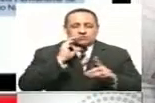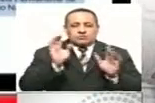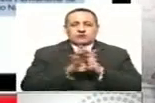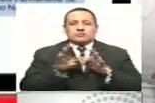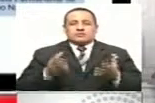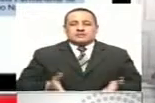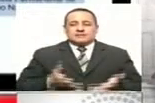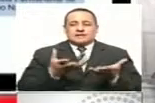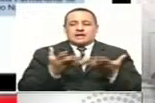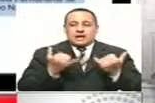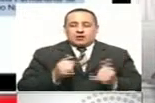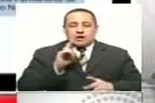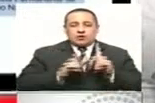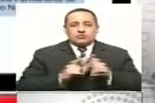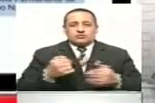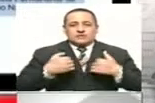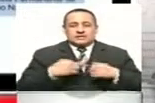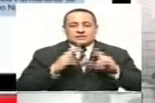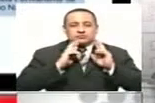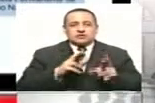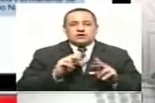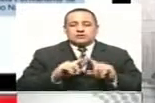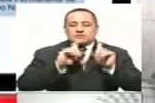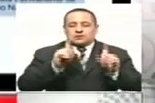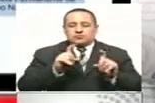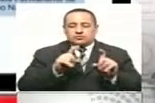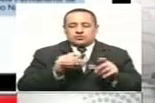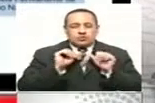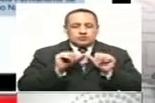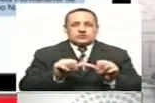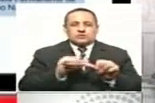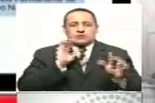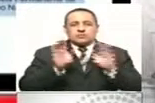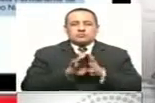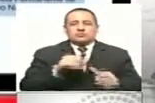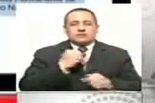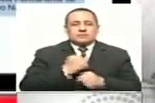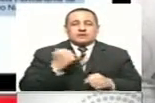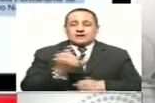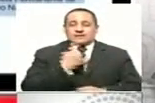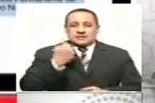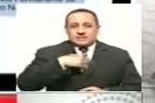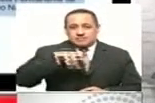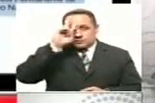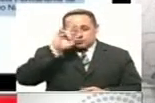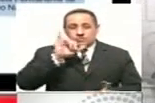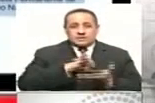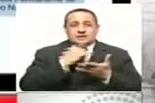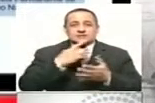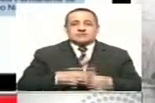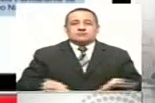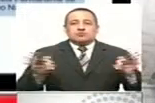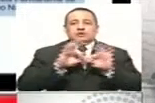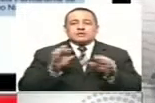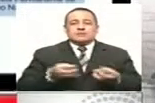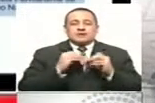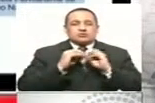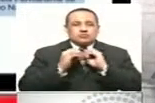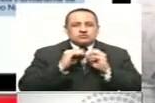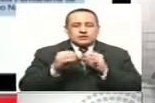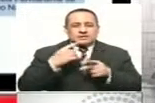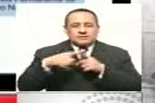realizar, de obtener resultados de la encuesta permanente de empleo nacional, que es muy importante, digamos, para medir